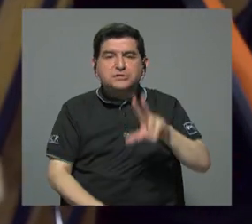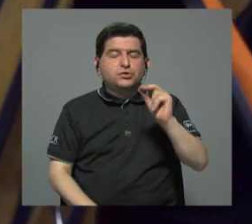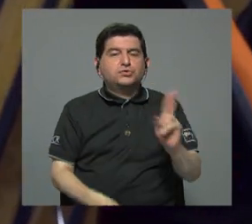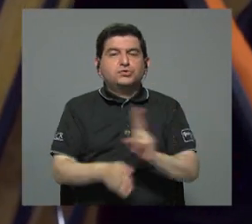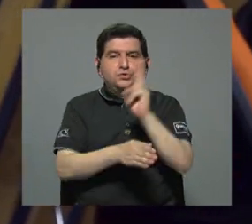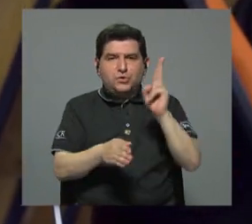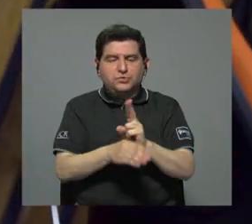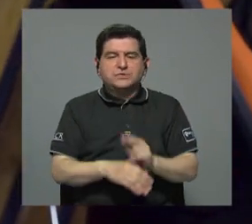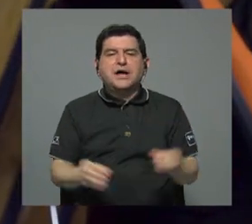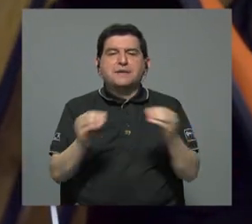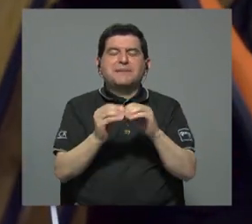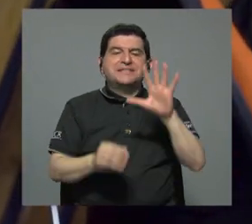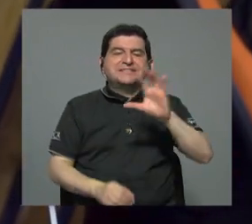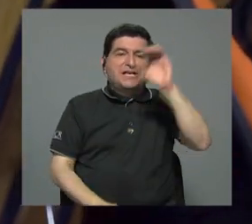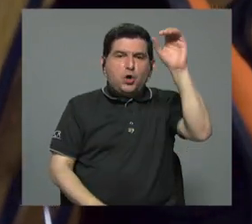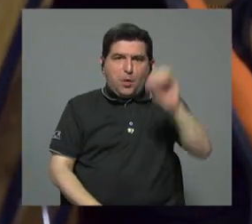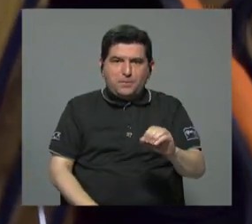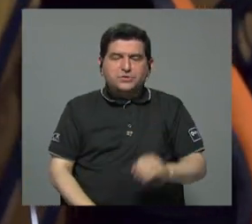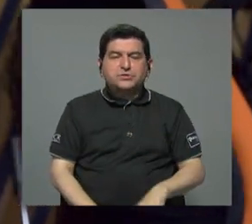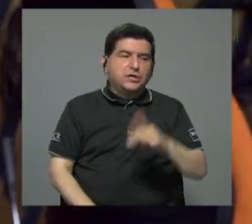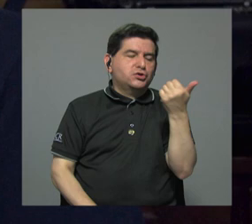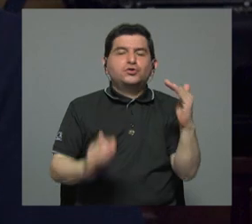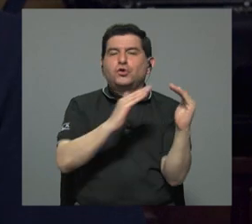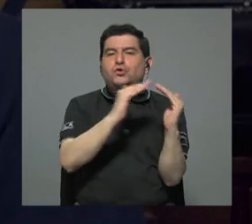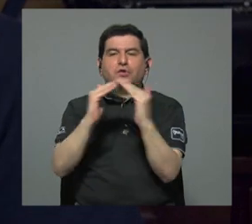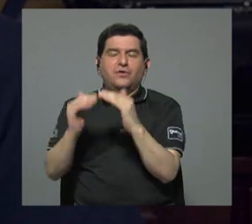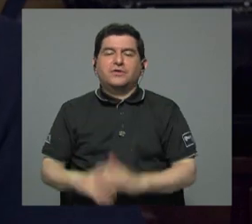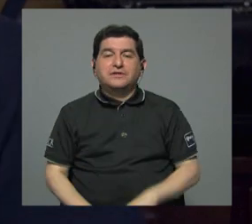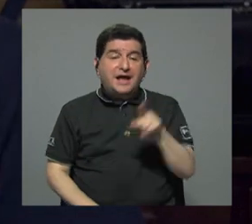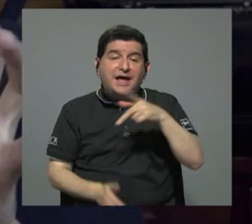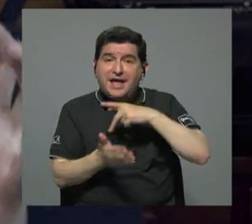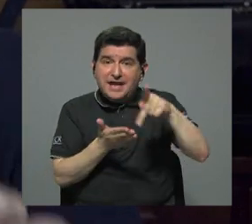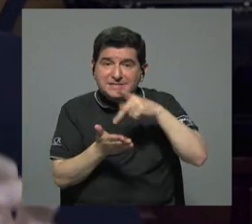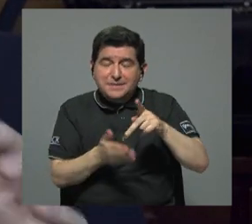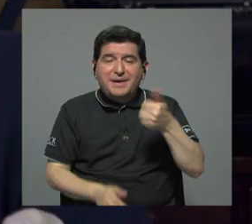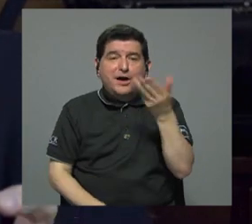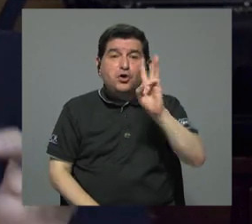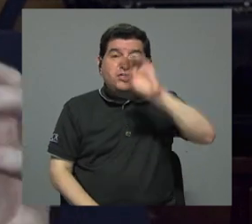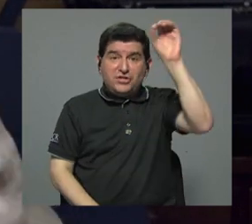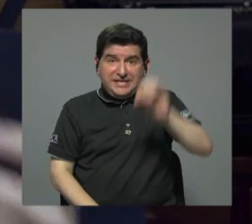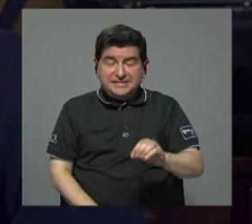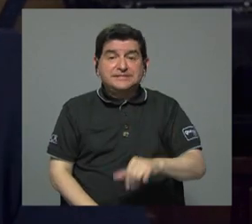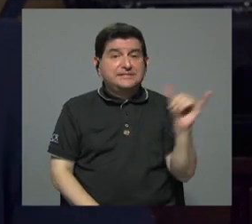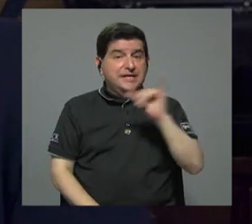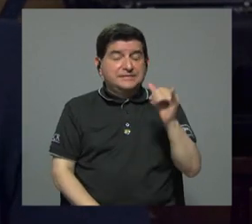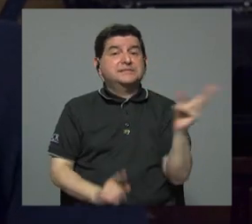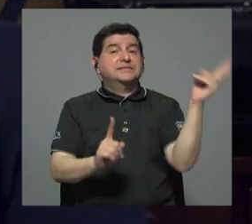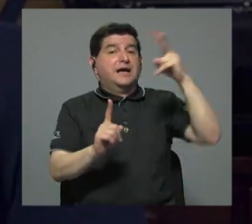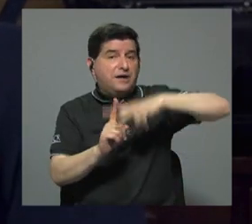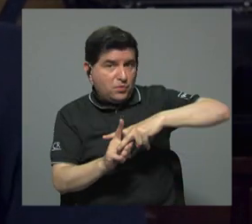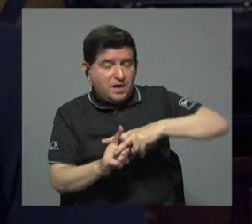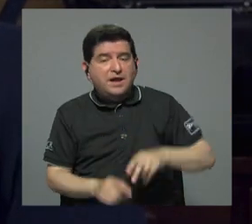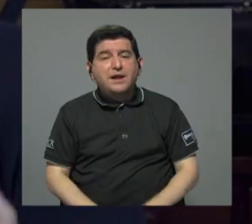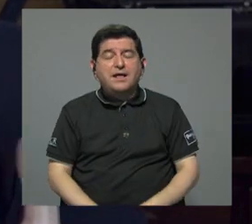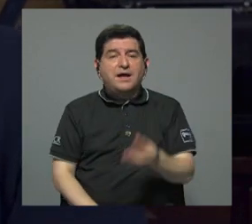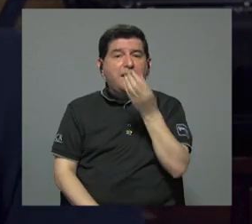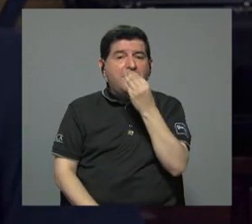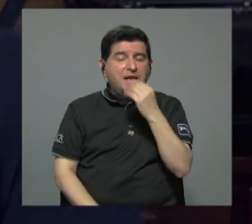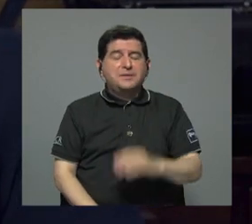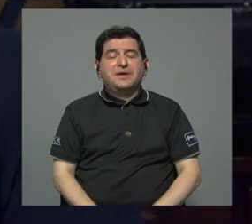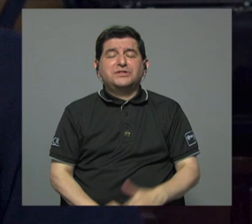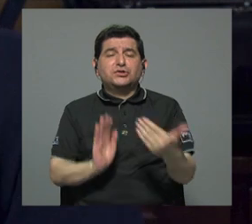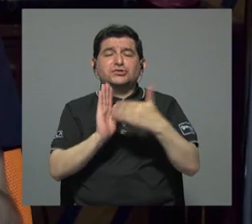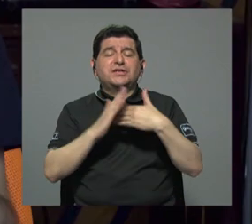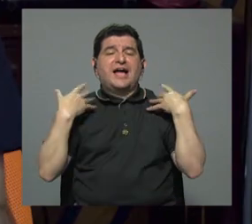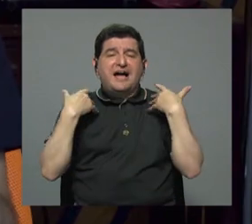consumidos por más de un 5% del resto de hogares esa tarifa del 16 por ciento también aplicaría alimentos nocivos